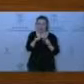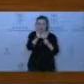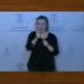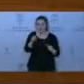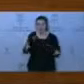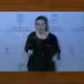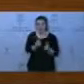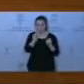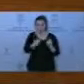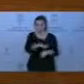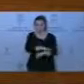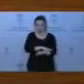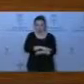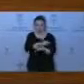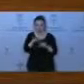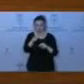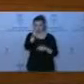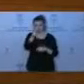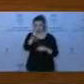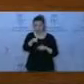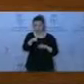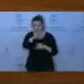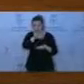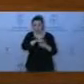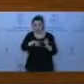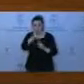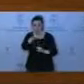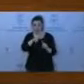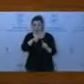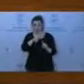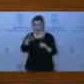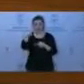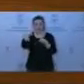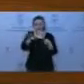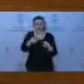Gobierno socialista y cómo van a afrontar este problema las generaciones futuras.